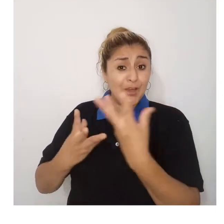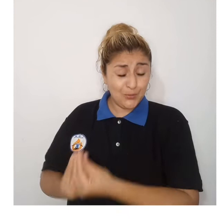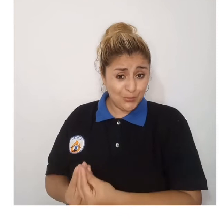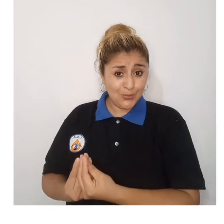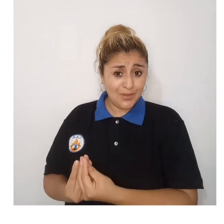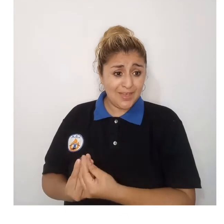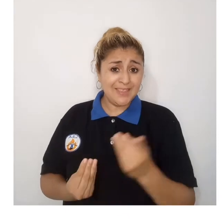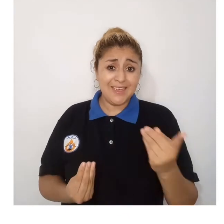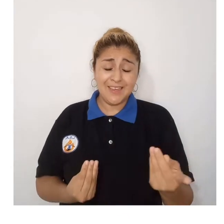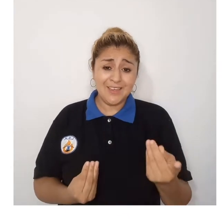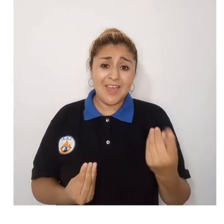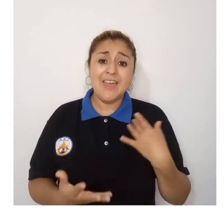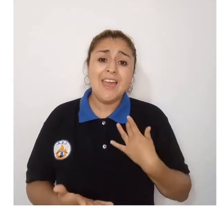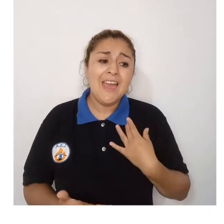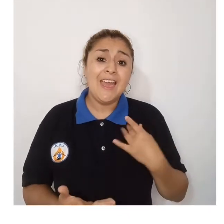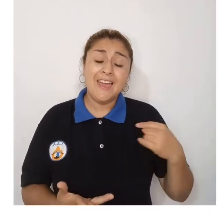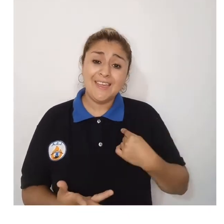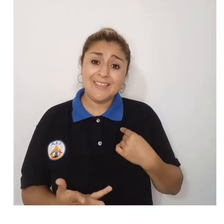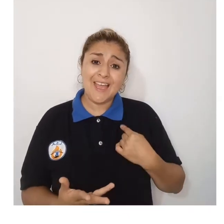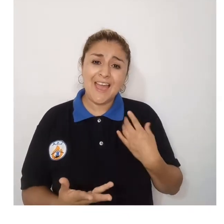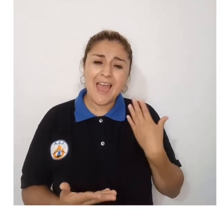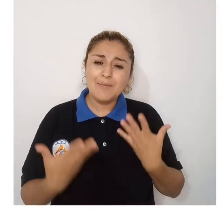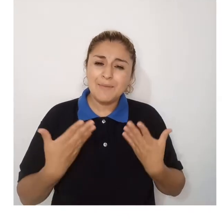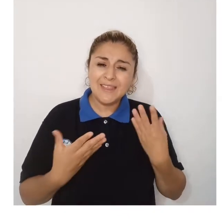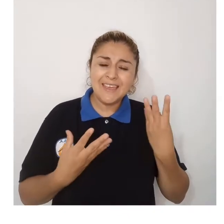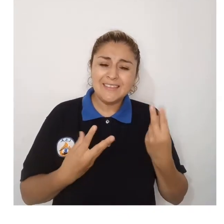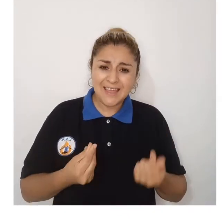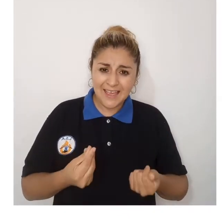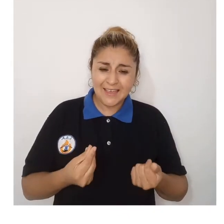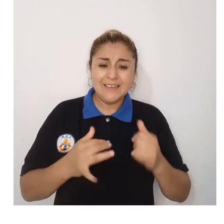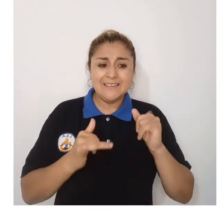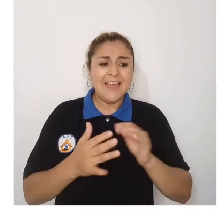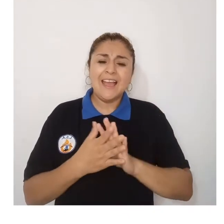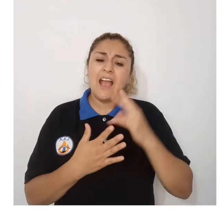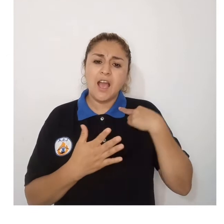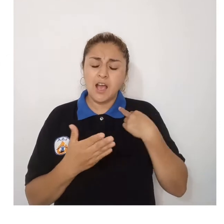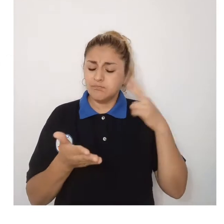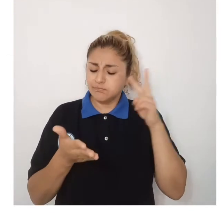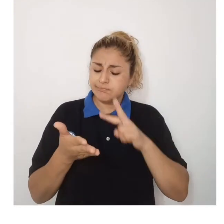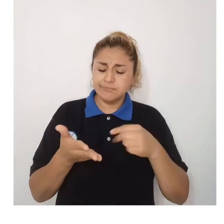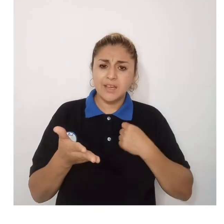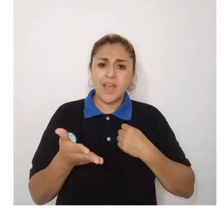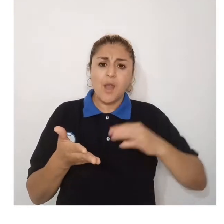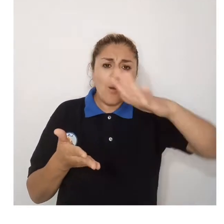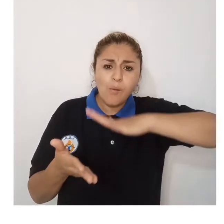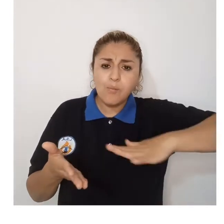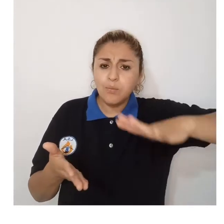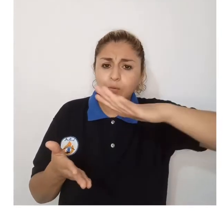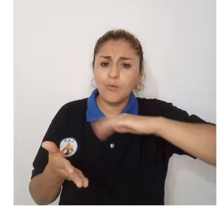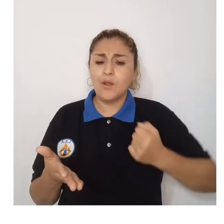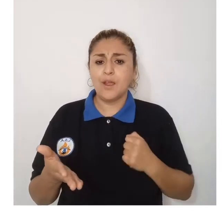también de lo material y los gentiles no las las iglesias griegas